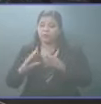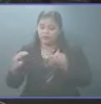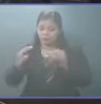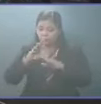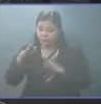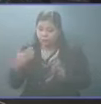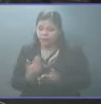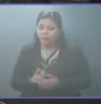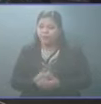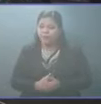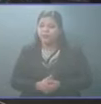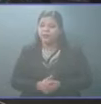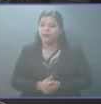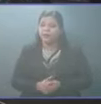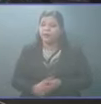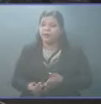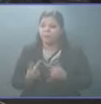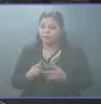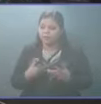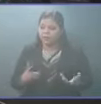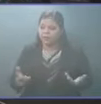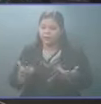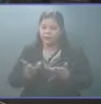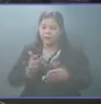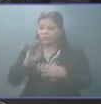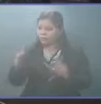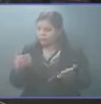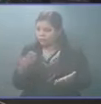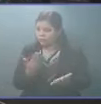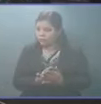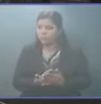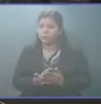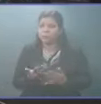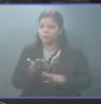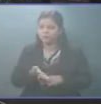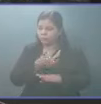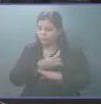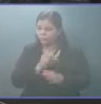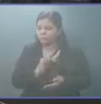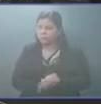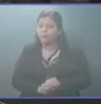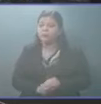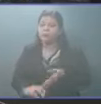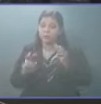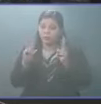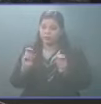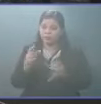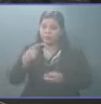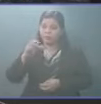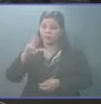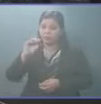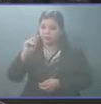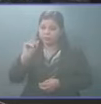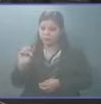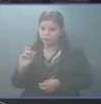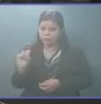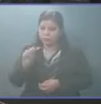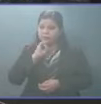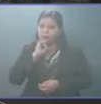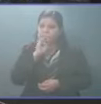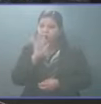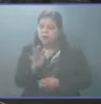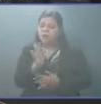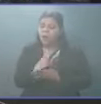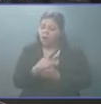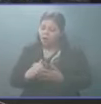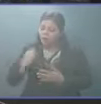que somos como que muy religiosos, ¿verdad? Sí, fíjese que aparte de la geriatría, la geriatría tiene una rama que son los cuidados